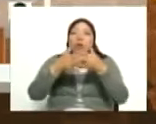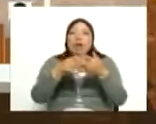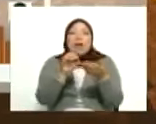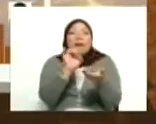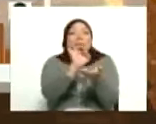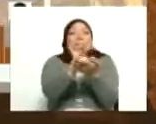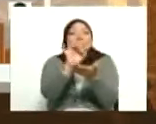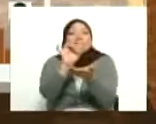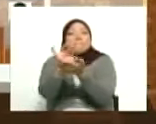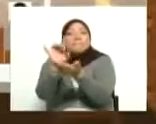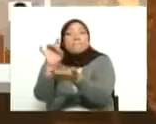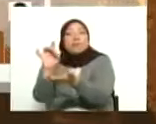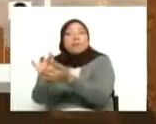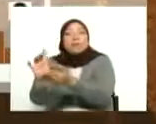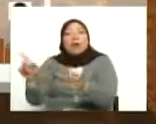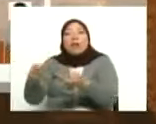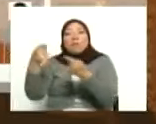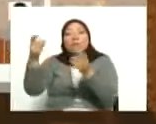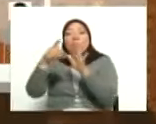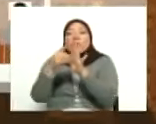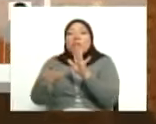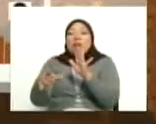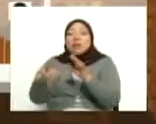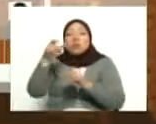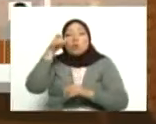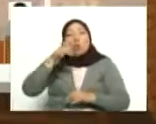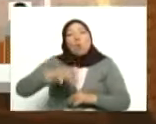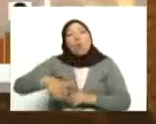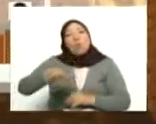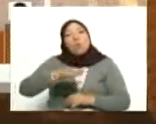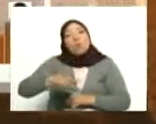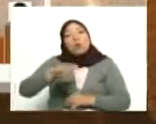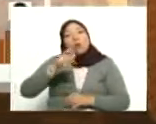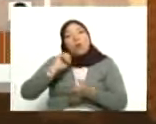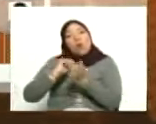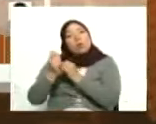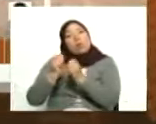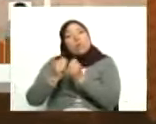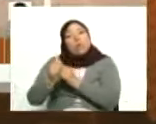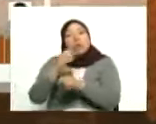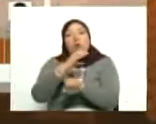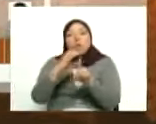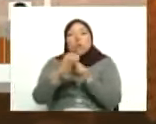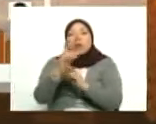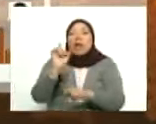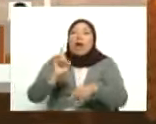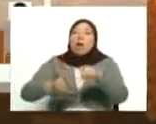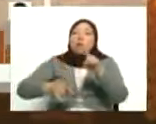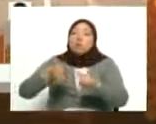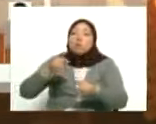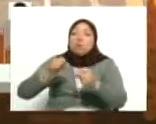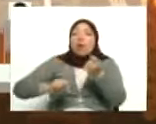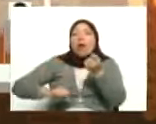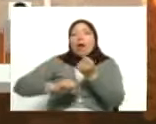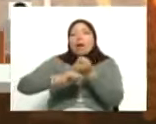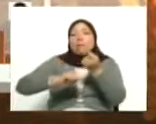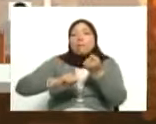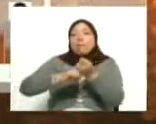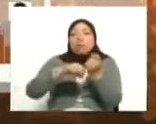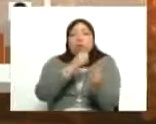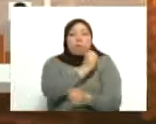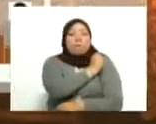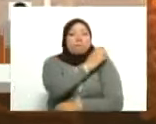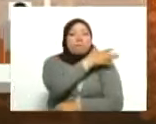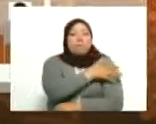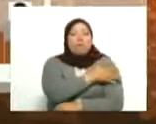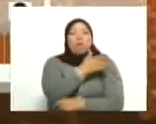a migrantes que reivindiquen. Hemos visto lamentablemente cómo a nivel deportivo y cultural algunas personas que han manifestado su apoyo a Palestina